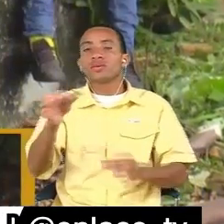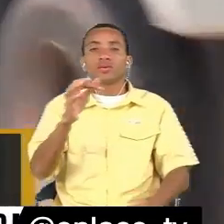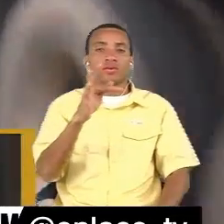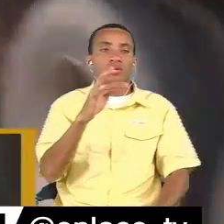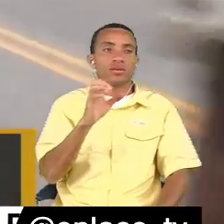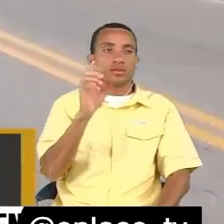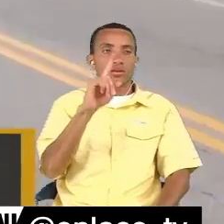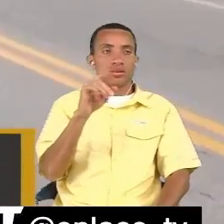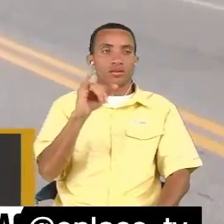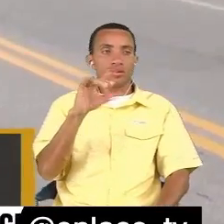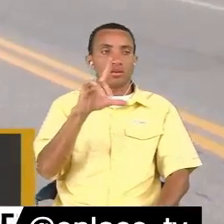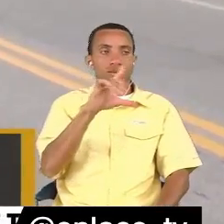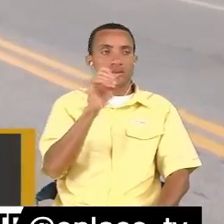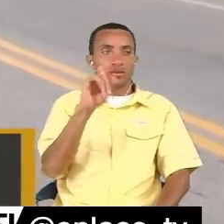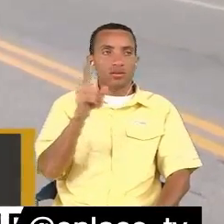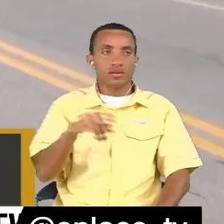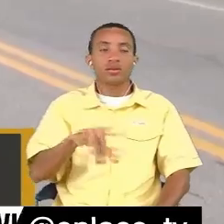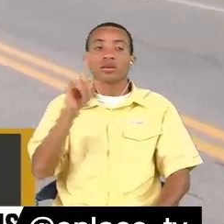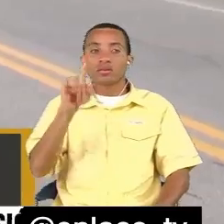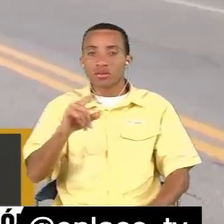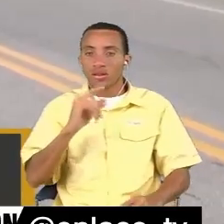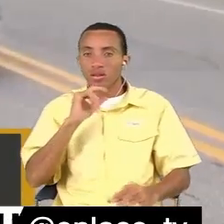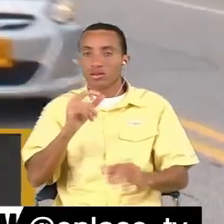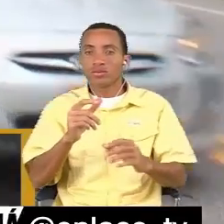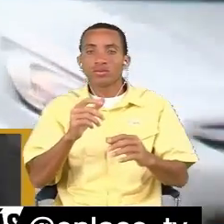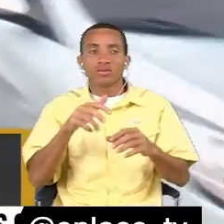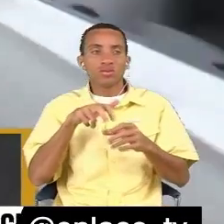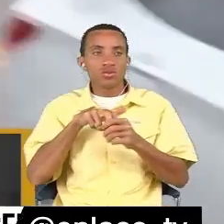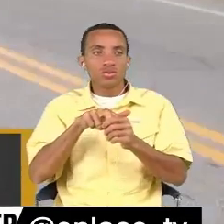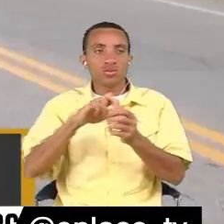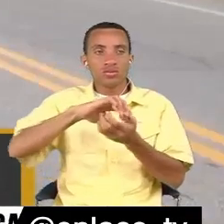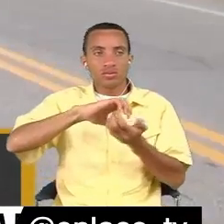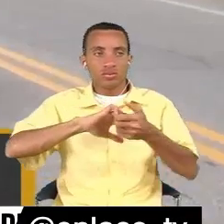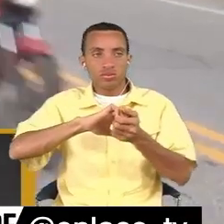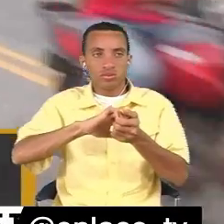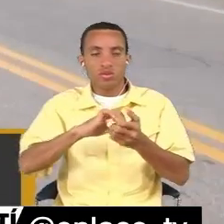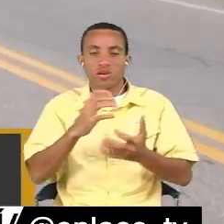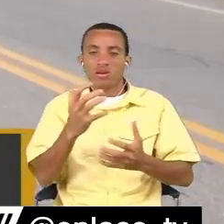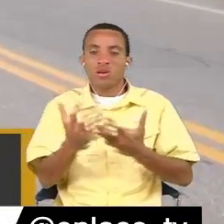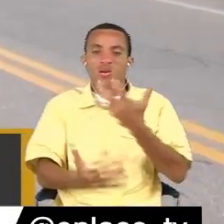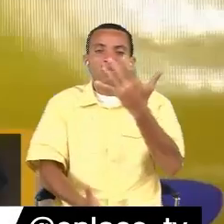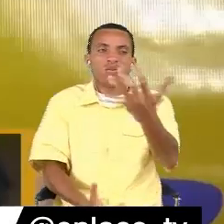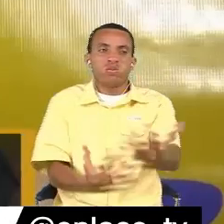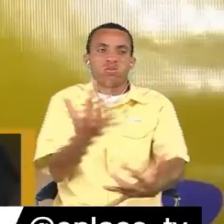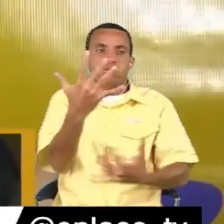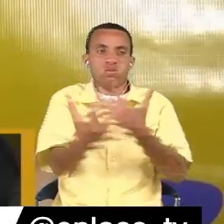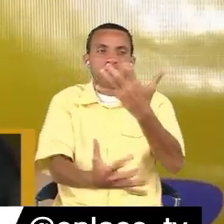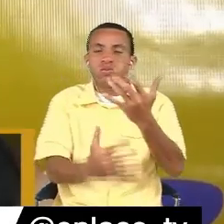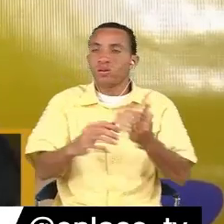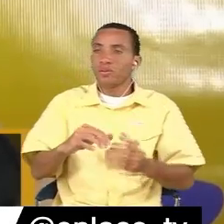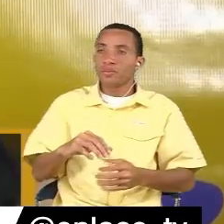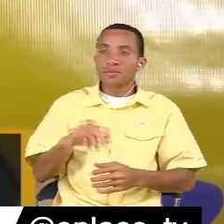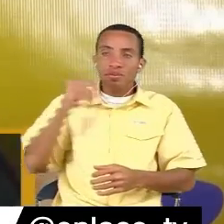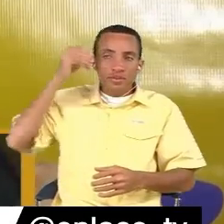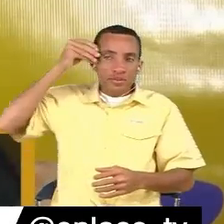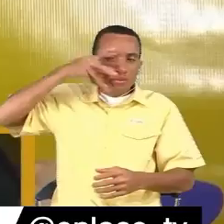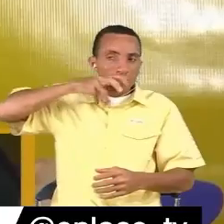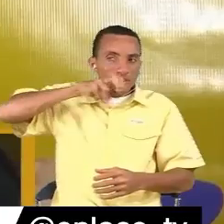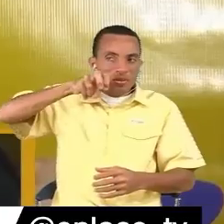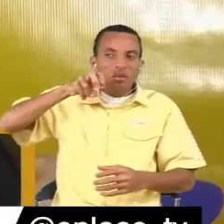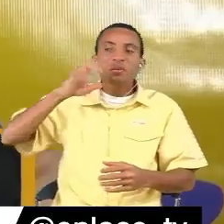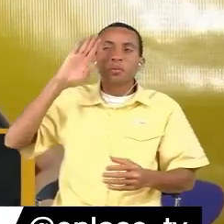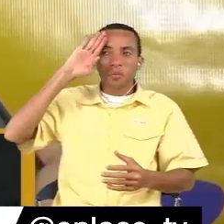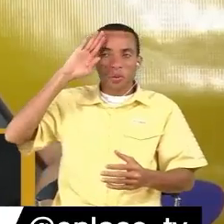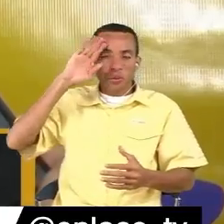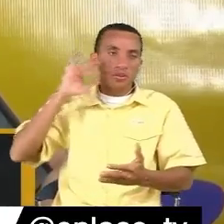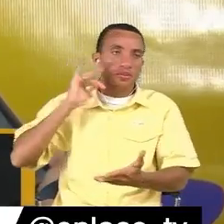que generó la quema de una tractomula. Eso implicó la actuación por parte de la policía del Norte de Santander y ahí hubo